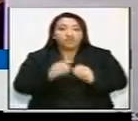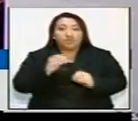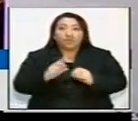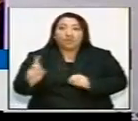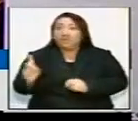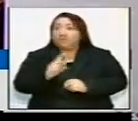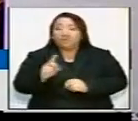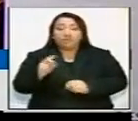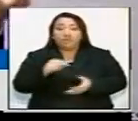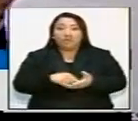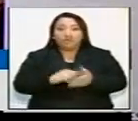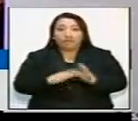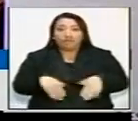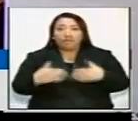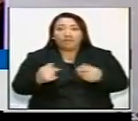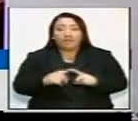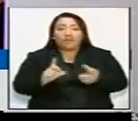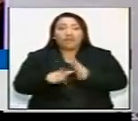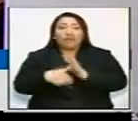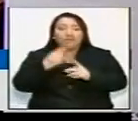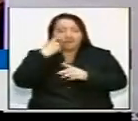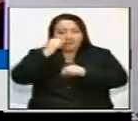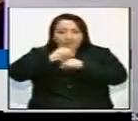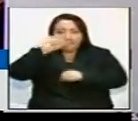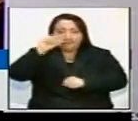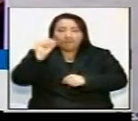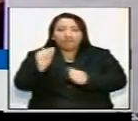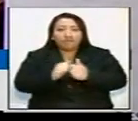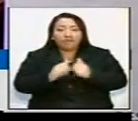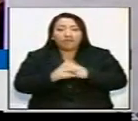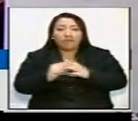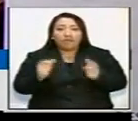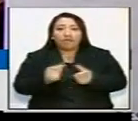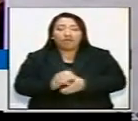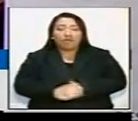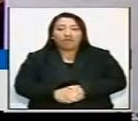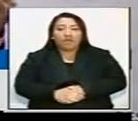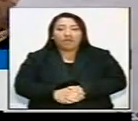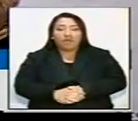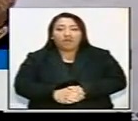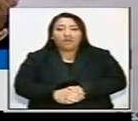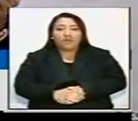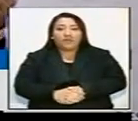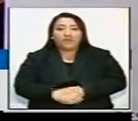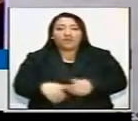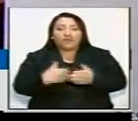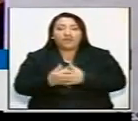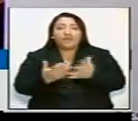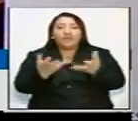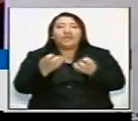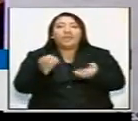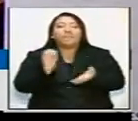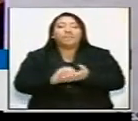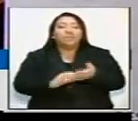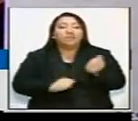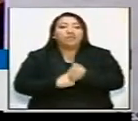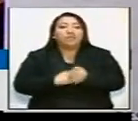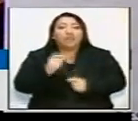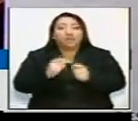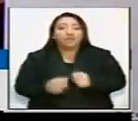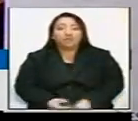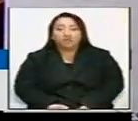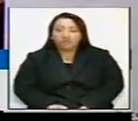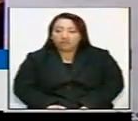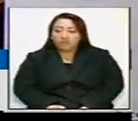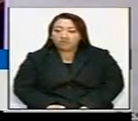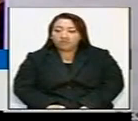no iban a ser posibles, pero luego descubrieron, a través de la comisión y el proceso de investigación, que había mucho apoyo del público, o